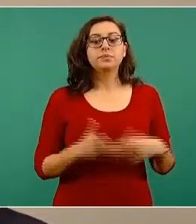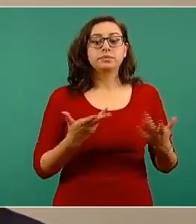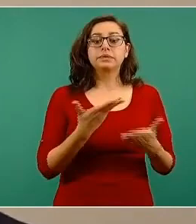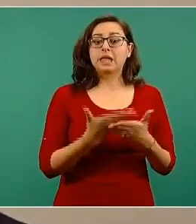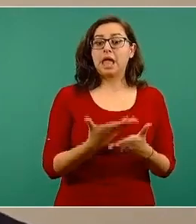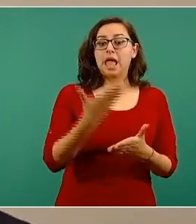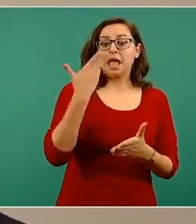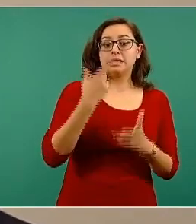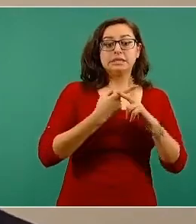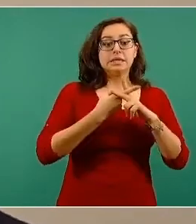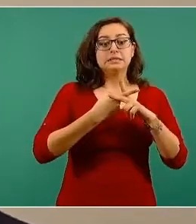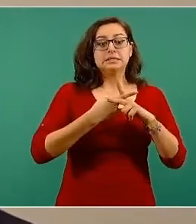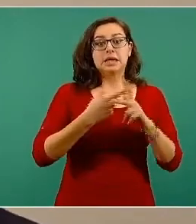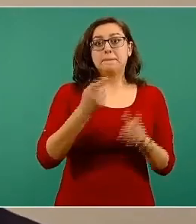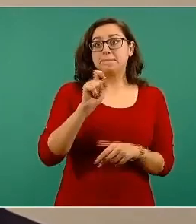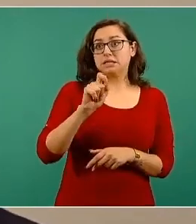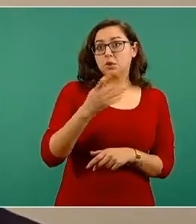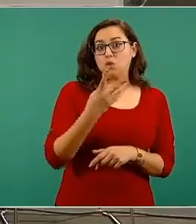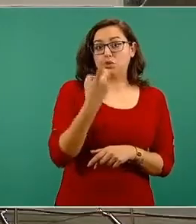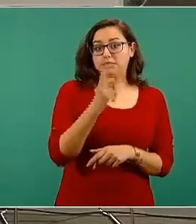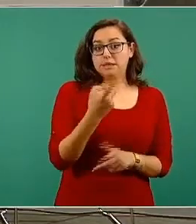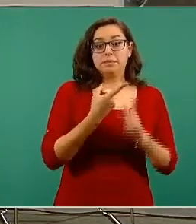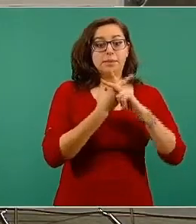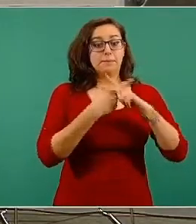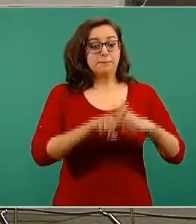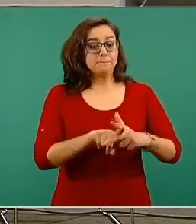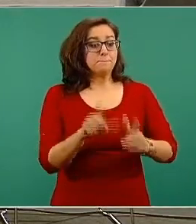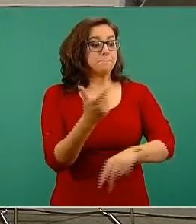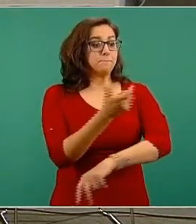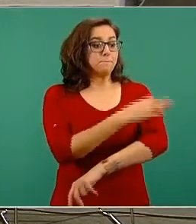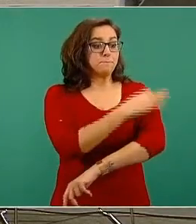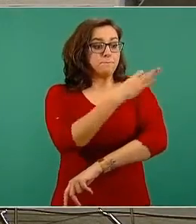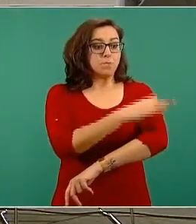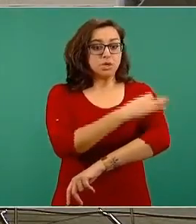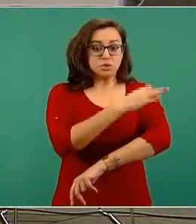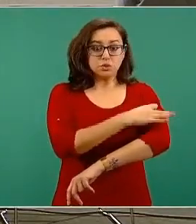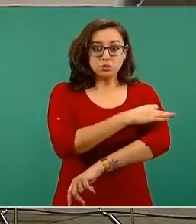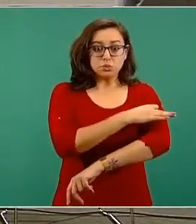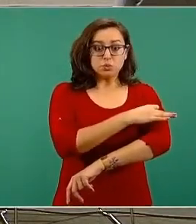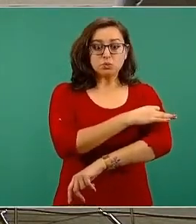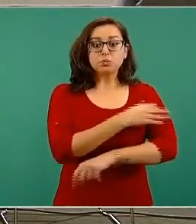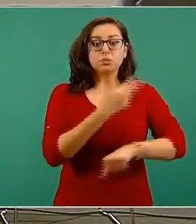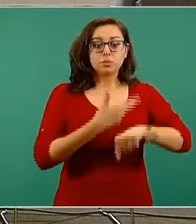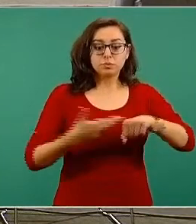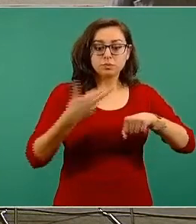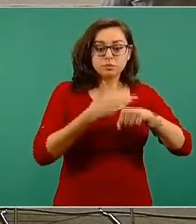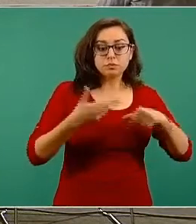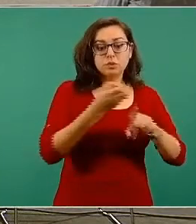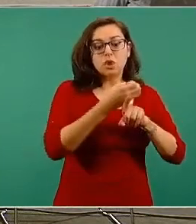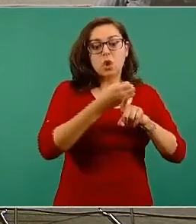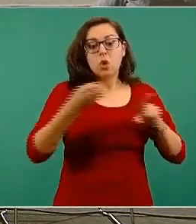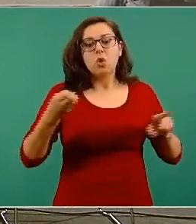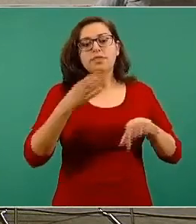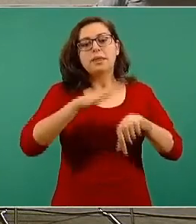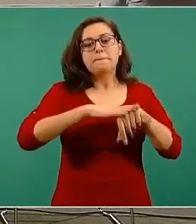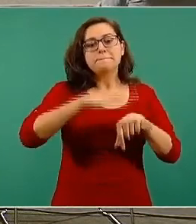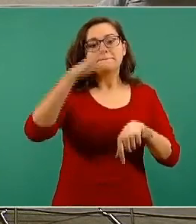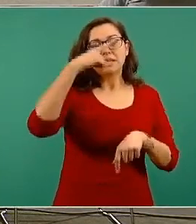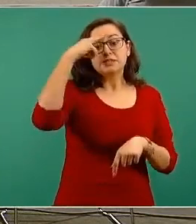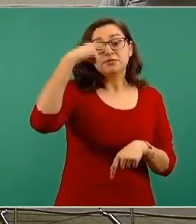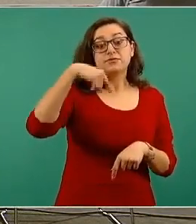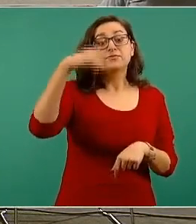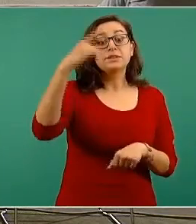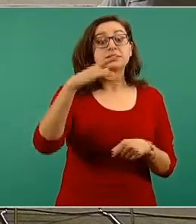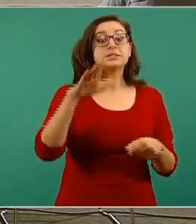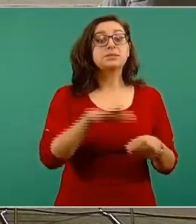iniciamos la vacunación el 24 de diciembre. De alguna manera la logística fue más sencilla porque se